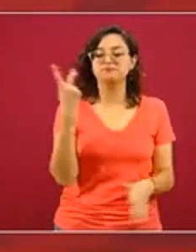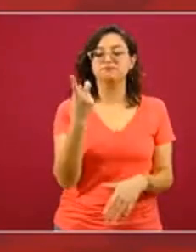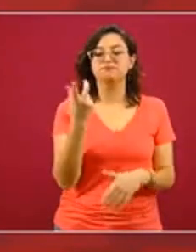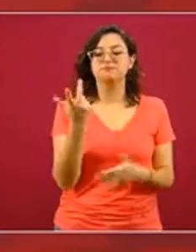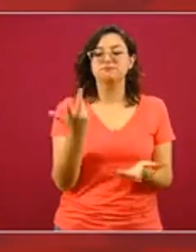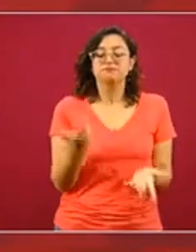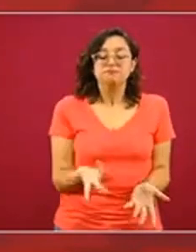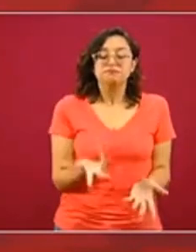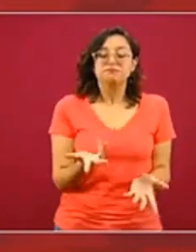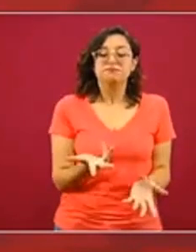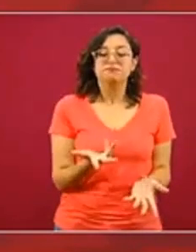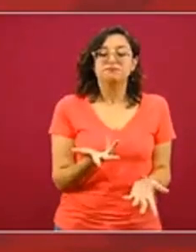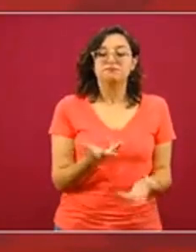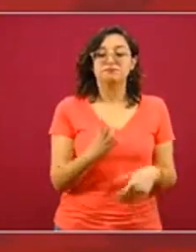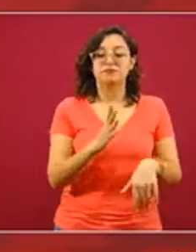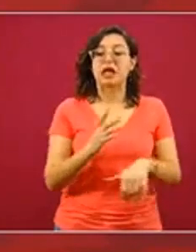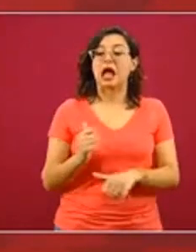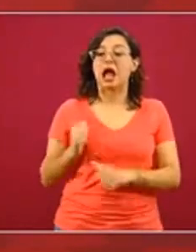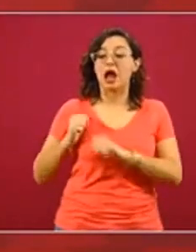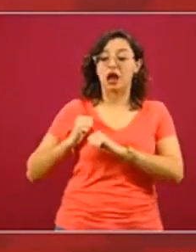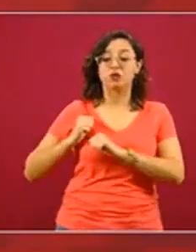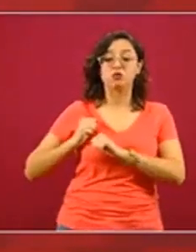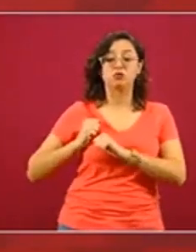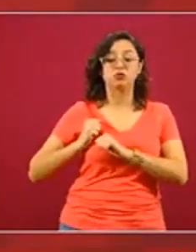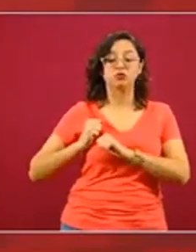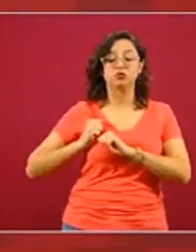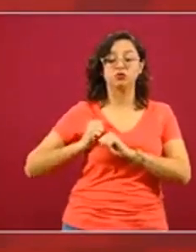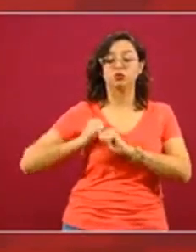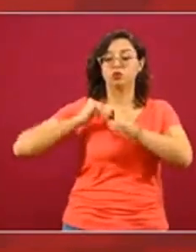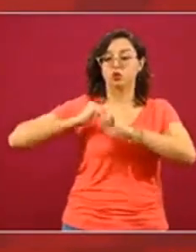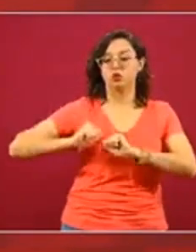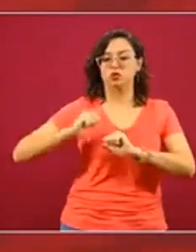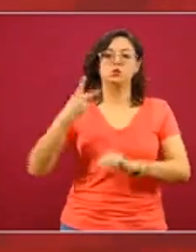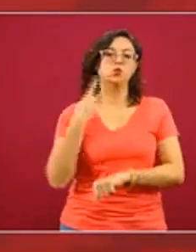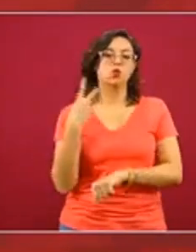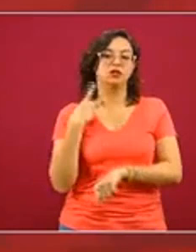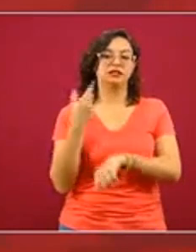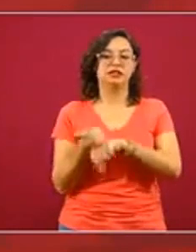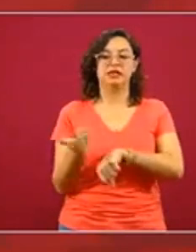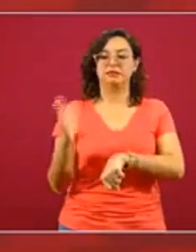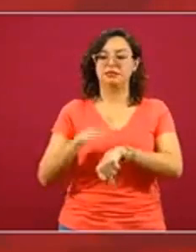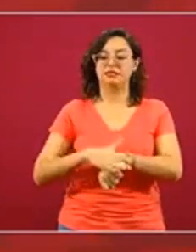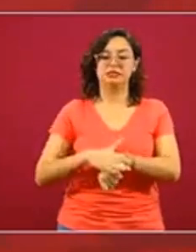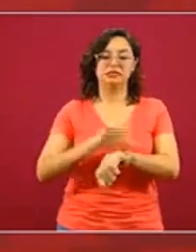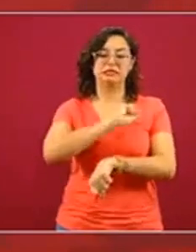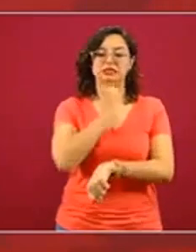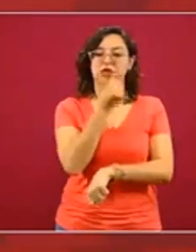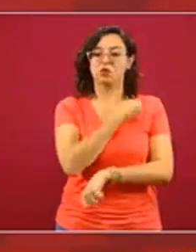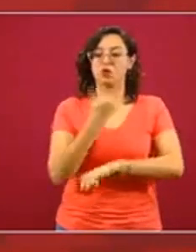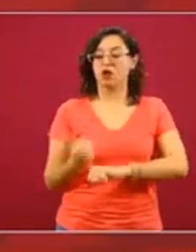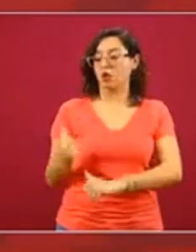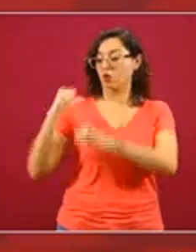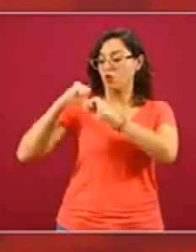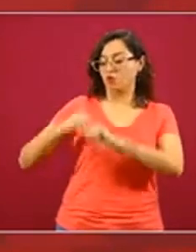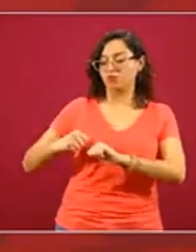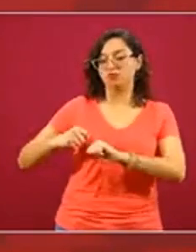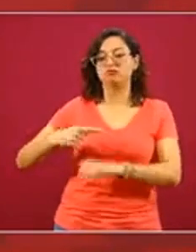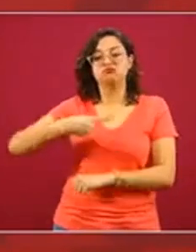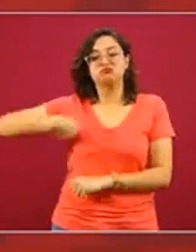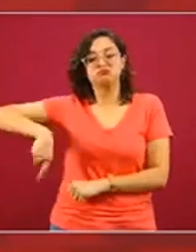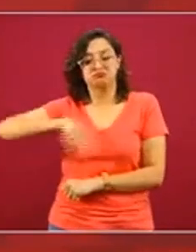que, si bien las autoridades políticas, administrativas o sanitarias tenemos un